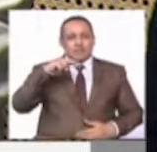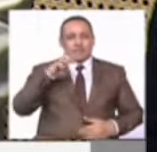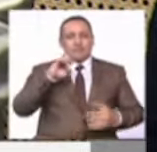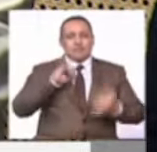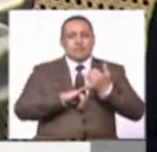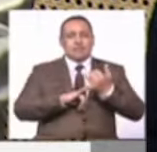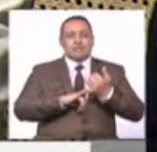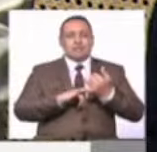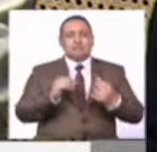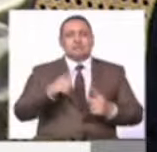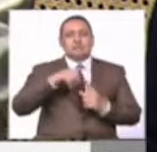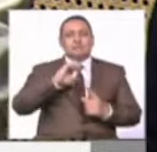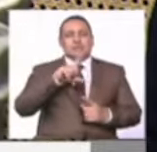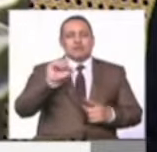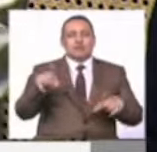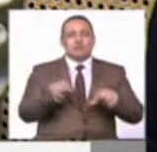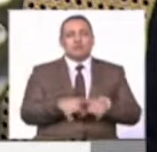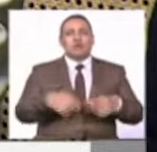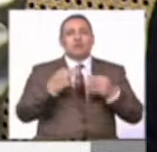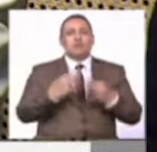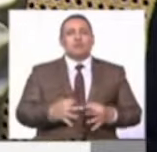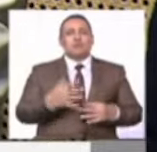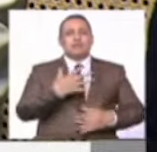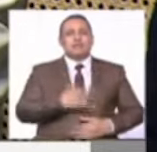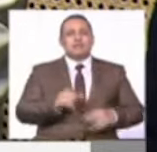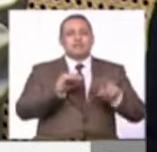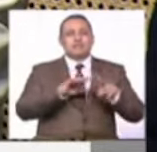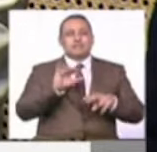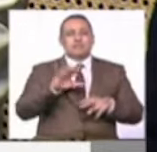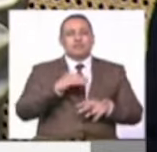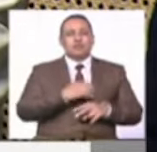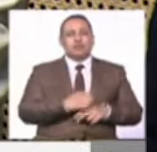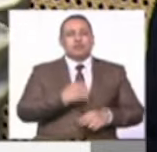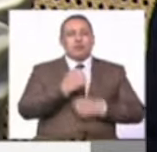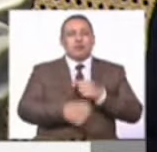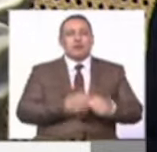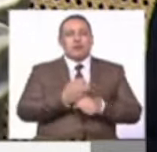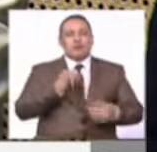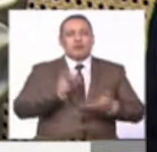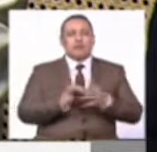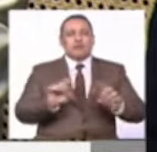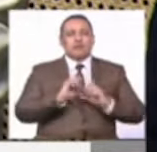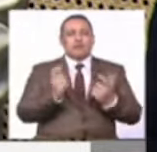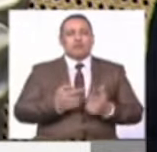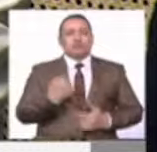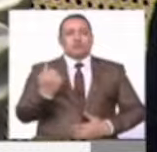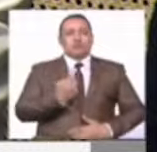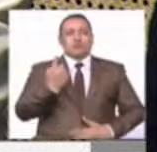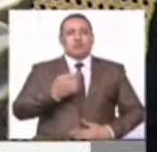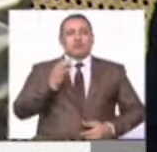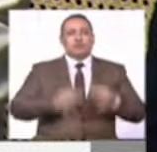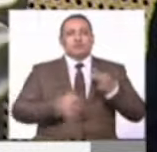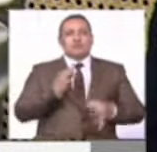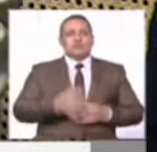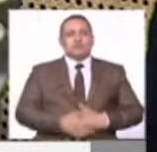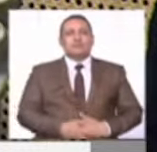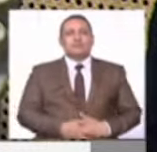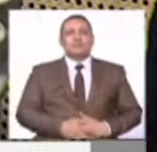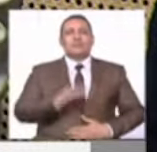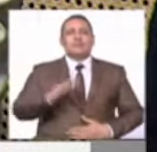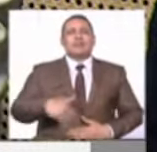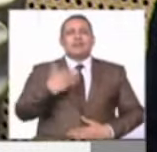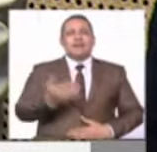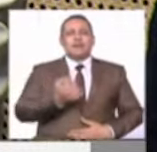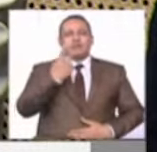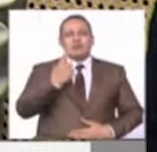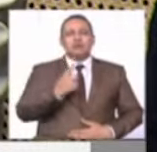ñeco luego de haber cumplido los 75 años en la junta Nacional de justi existe una